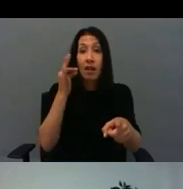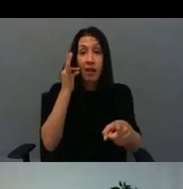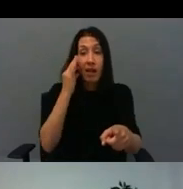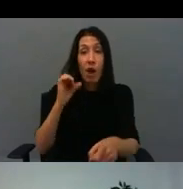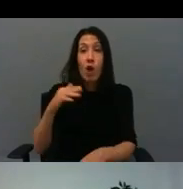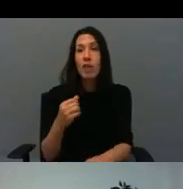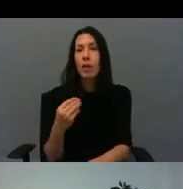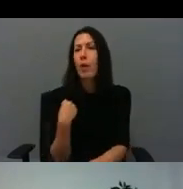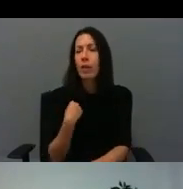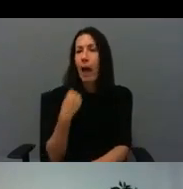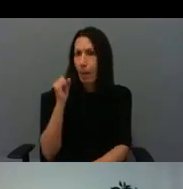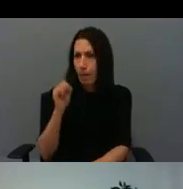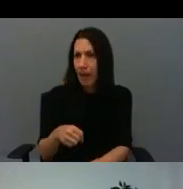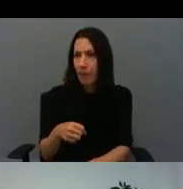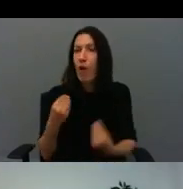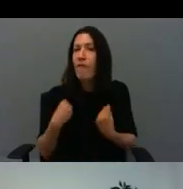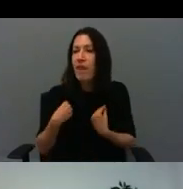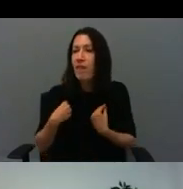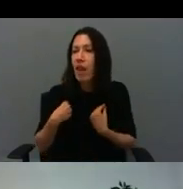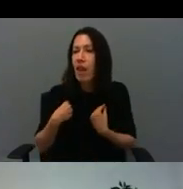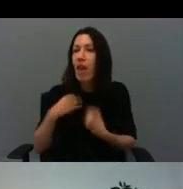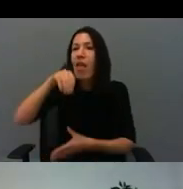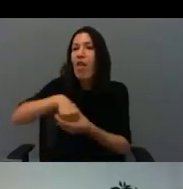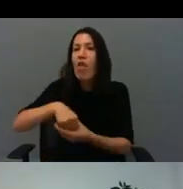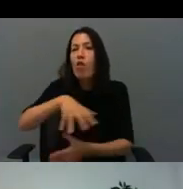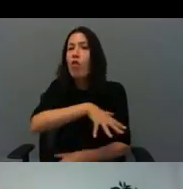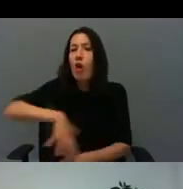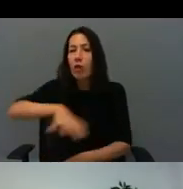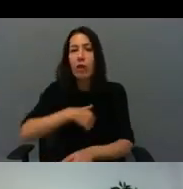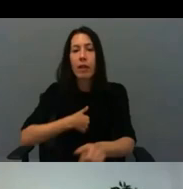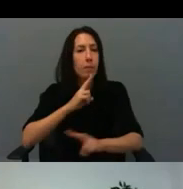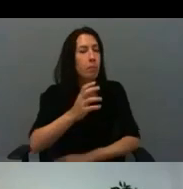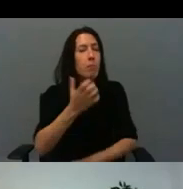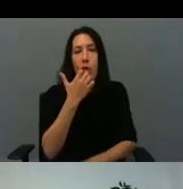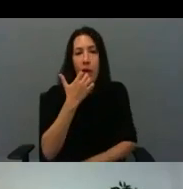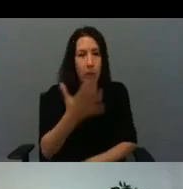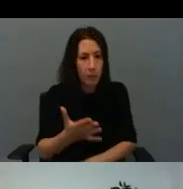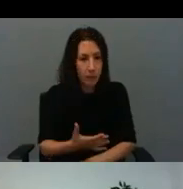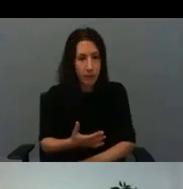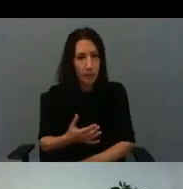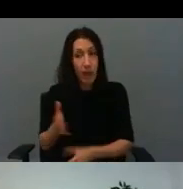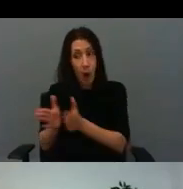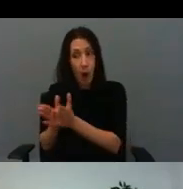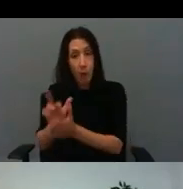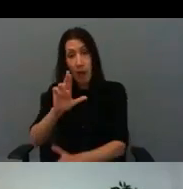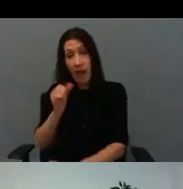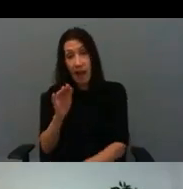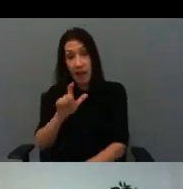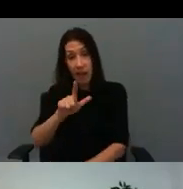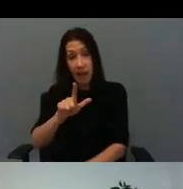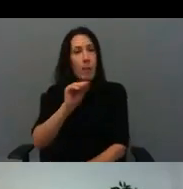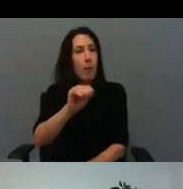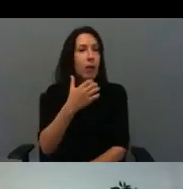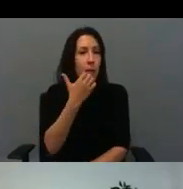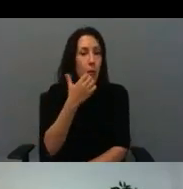¿Que dónde? Pues lo que te plantea es, por ejemplo, que pudieras, Raquel, lo que te plantea es que pudieras vivir en tu